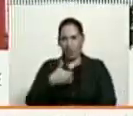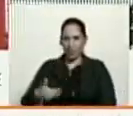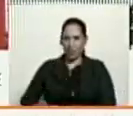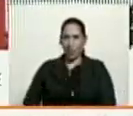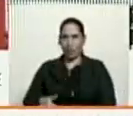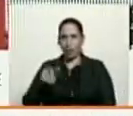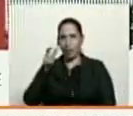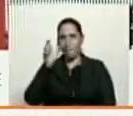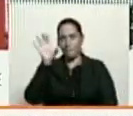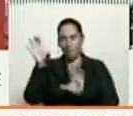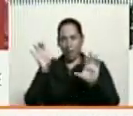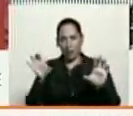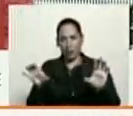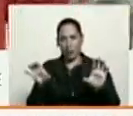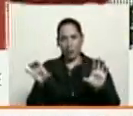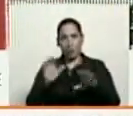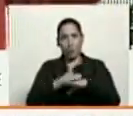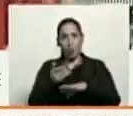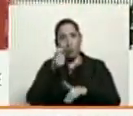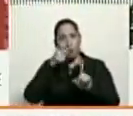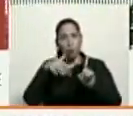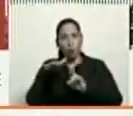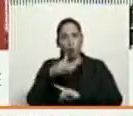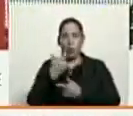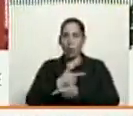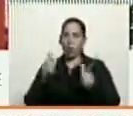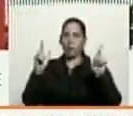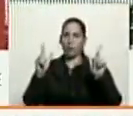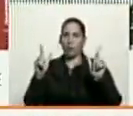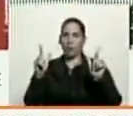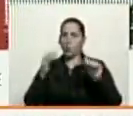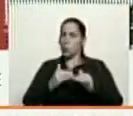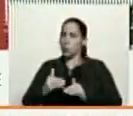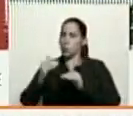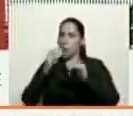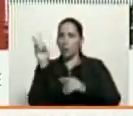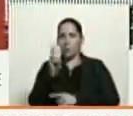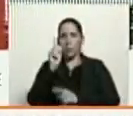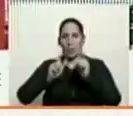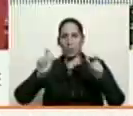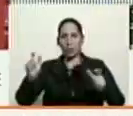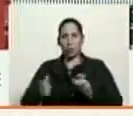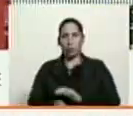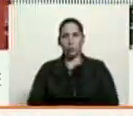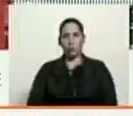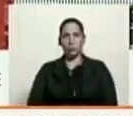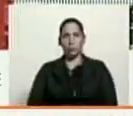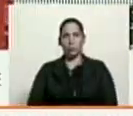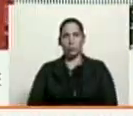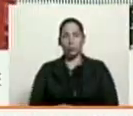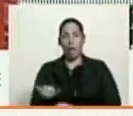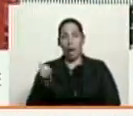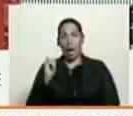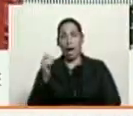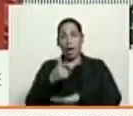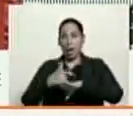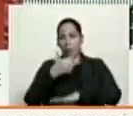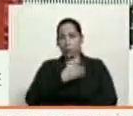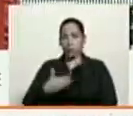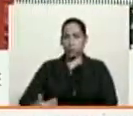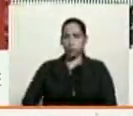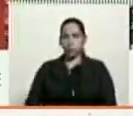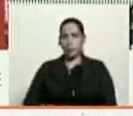gobernantes de los pueblos, porque los pueblos son pueblos libres, pues, como somos los venezolanos y las venezolanas. Hay gobernantes que les da